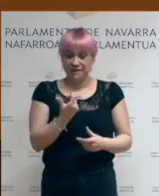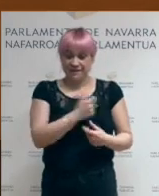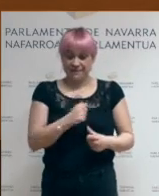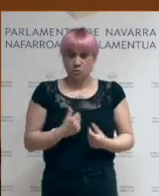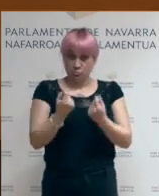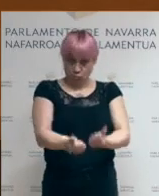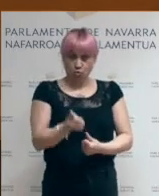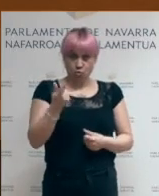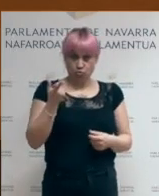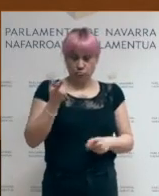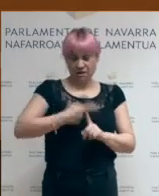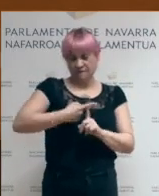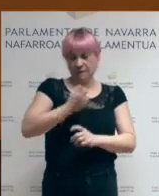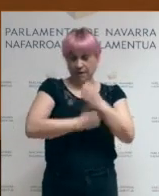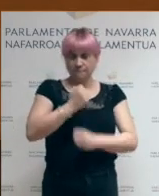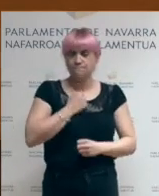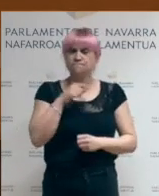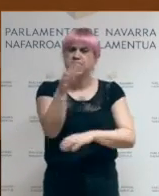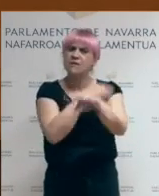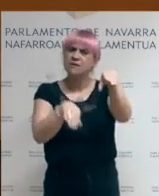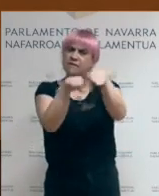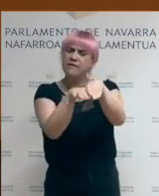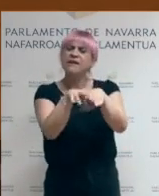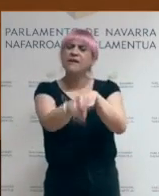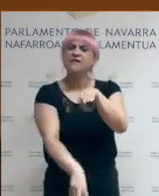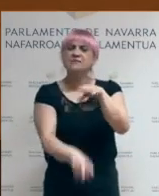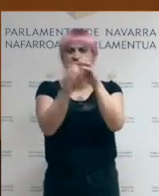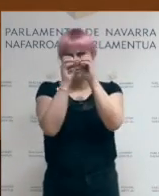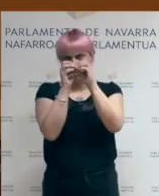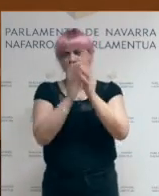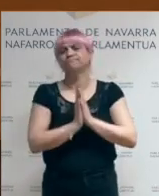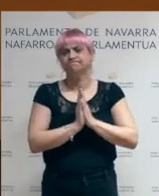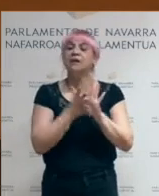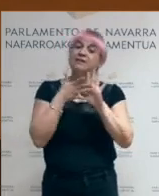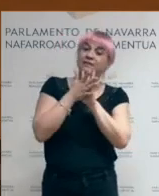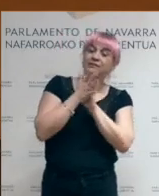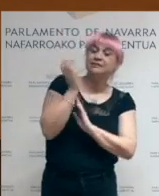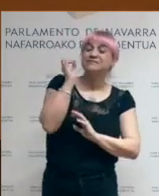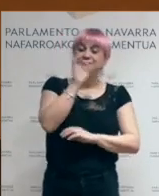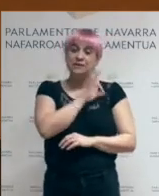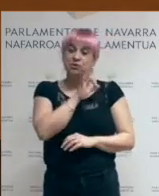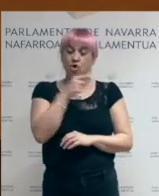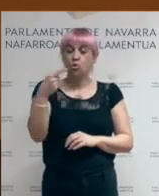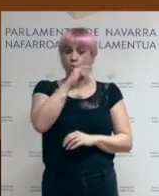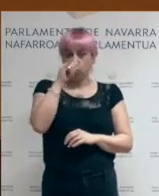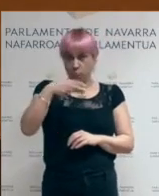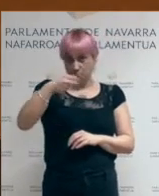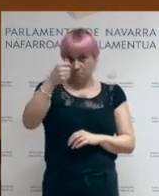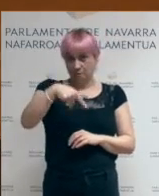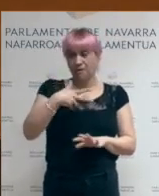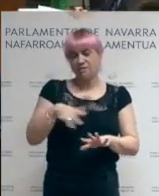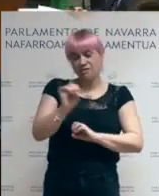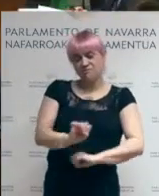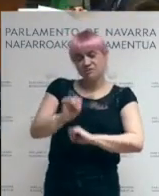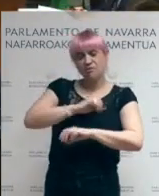nivel de equidad, señorías, saben que es 0. Mire, señor Guzmán, el Parlamento de Navarra debe colocar la defensa de una educación de calidad,